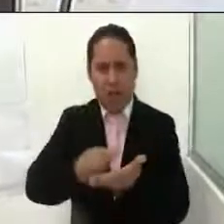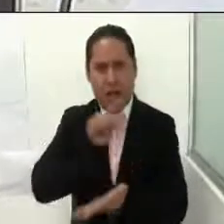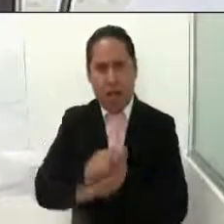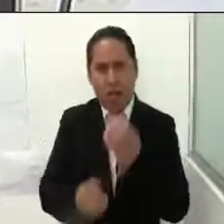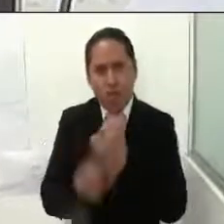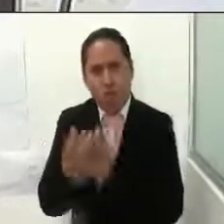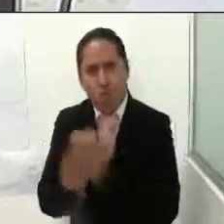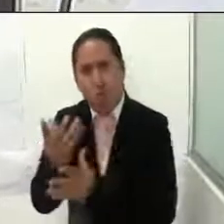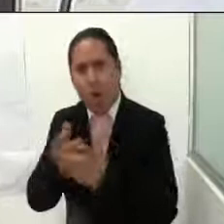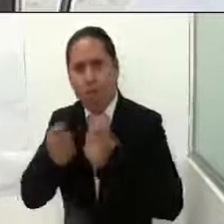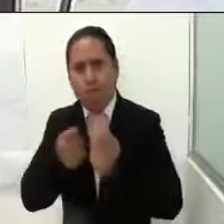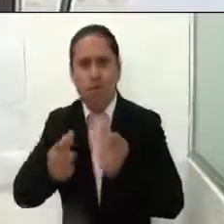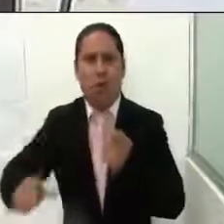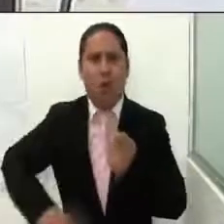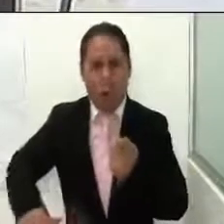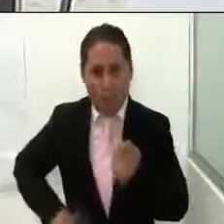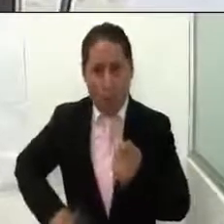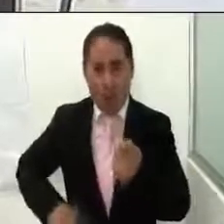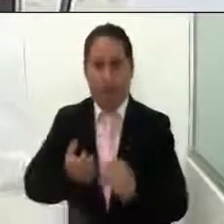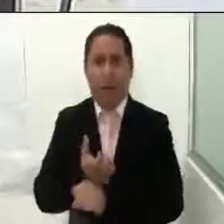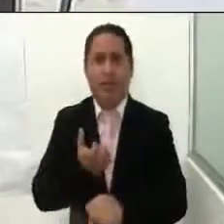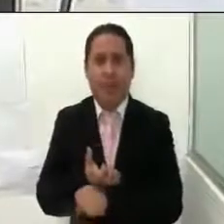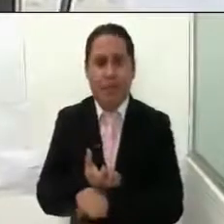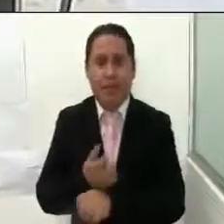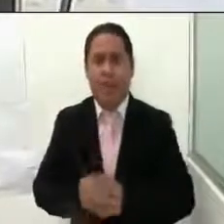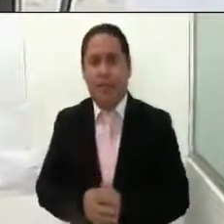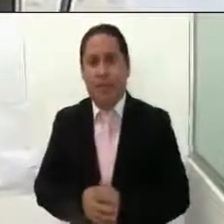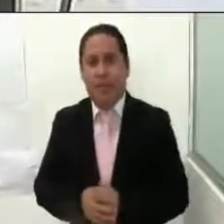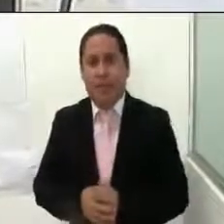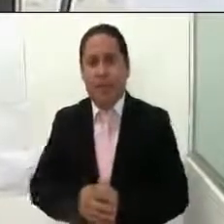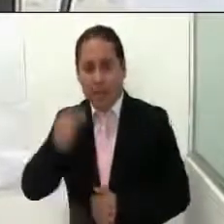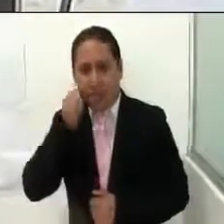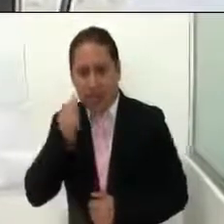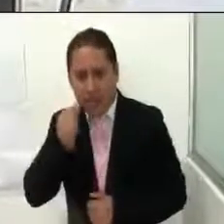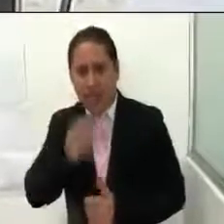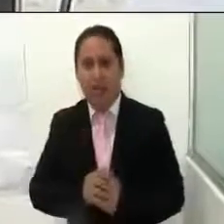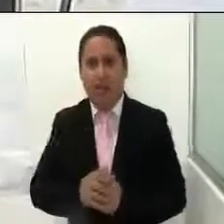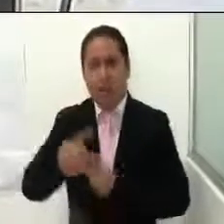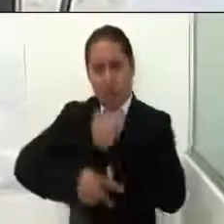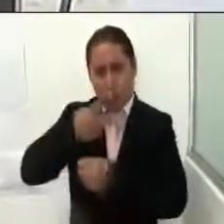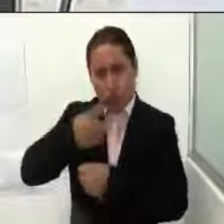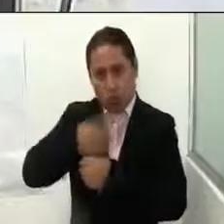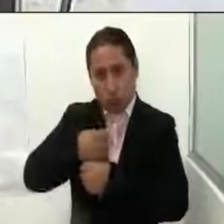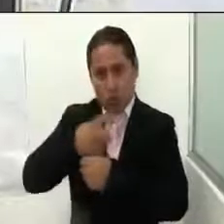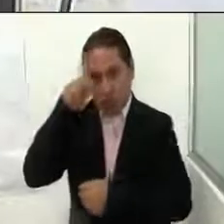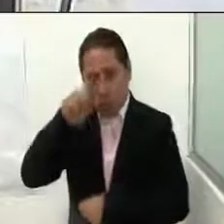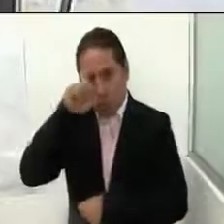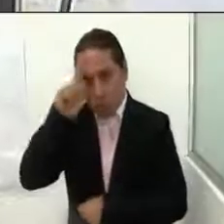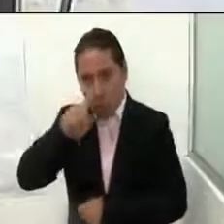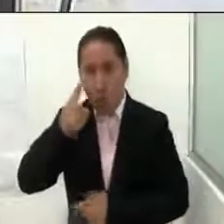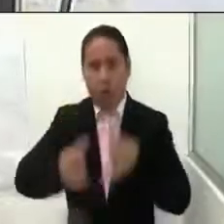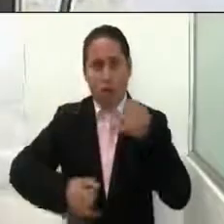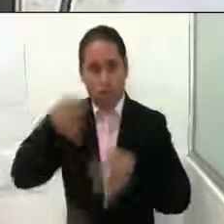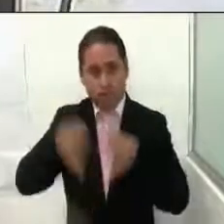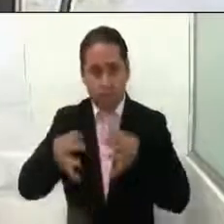administración pública estatal en tanto que la sub consejería jurídica normativa realizó diversas